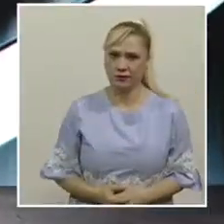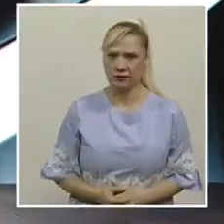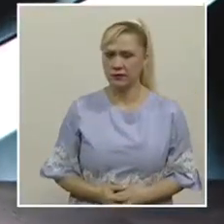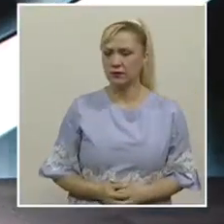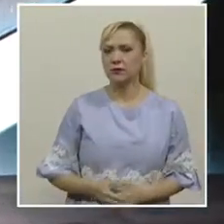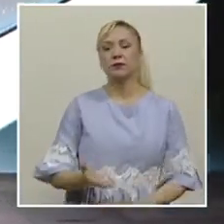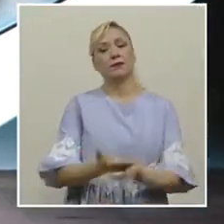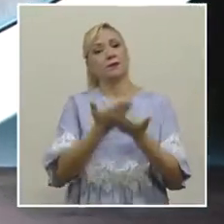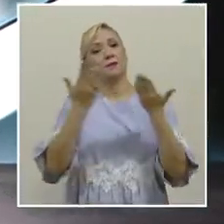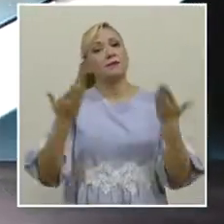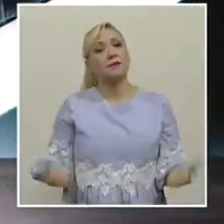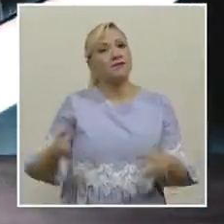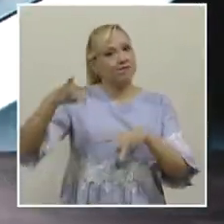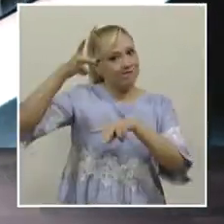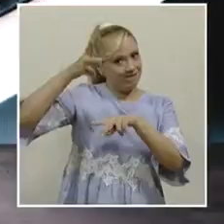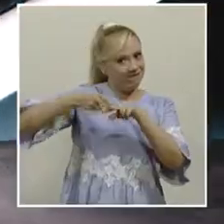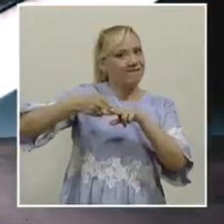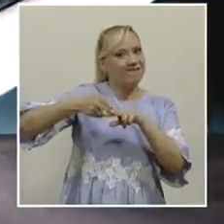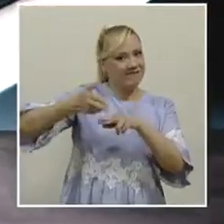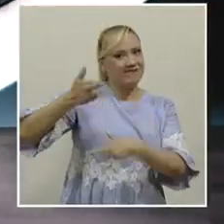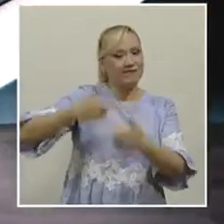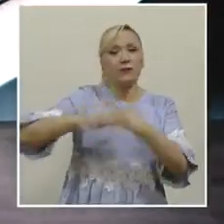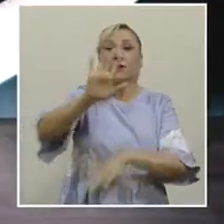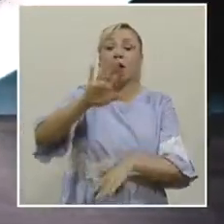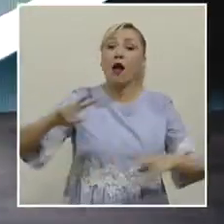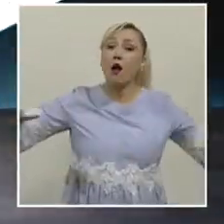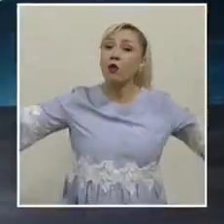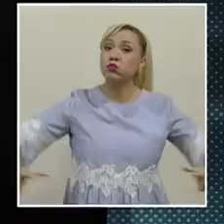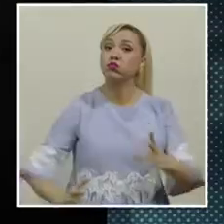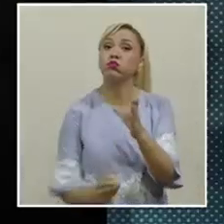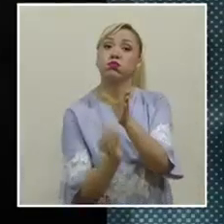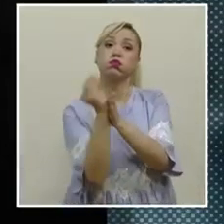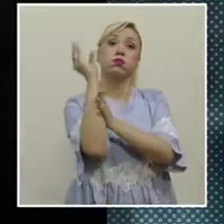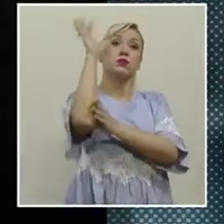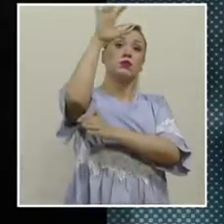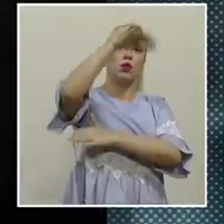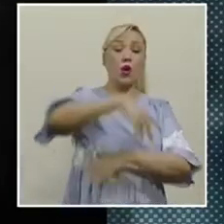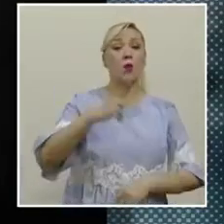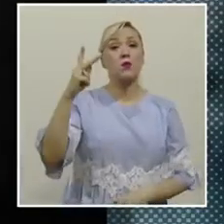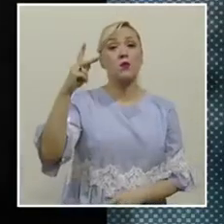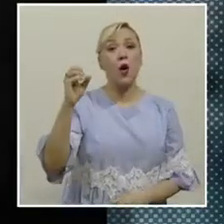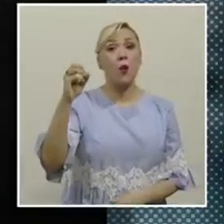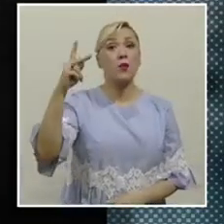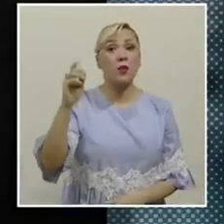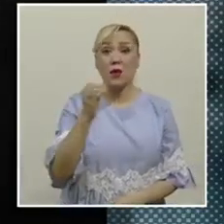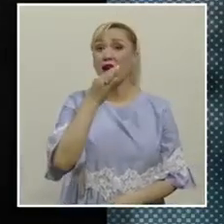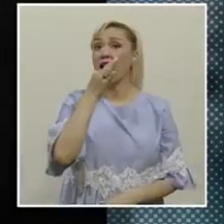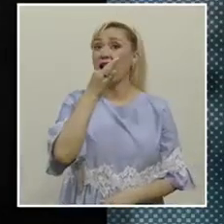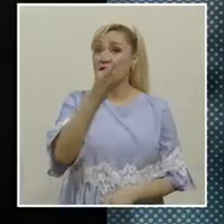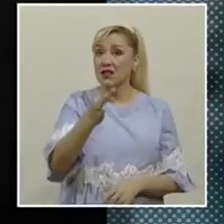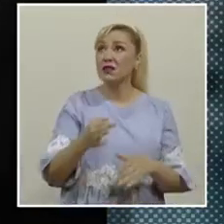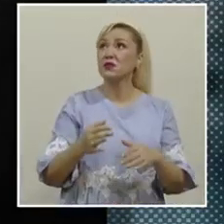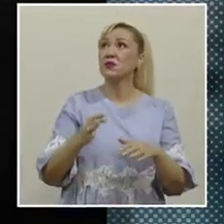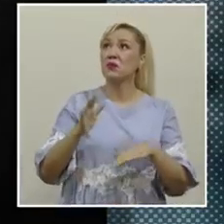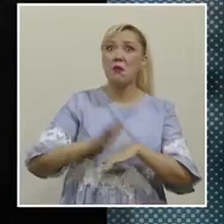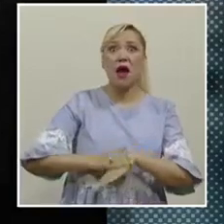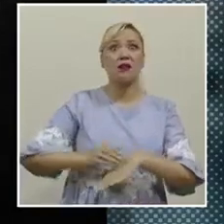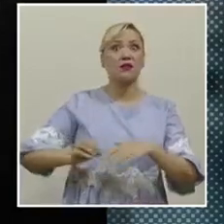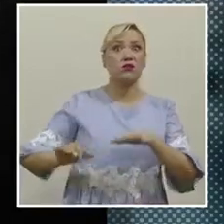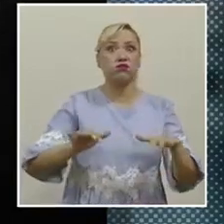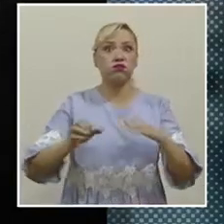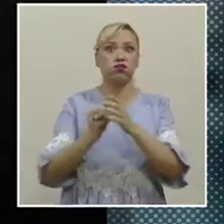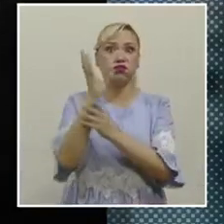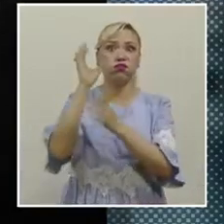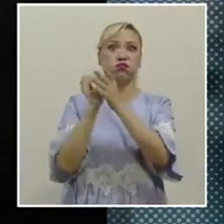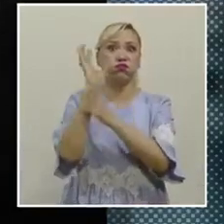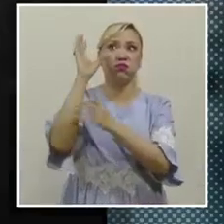Y es momento de un corte, pero antes el volcán Popocatépetl aumentó su actividad, por lo que las autoridades también elevaron el sistema